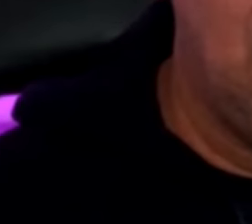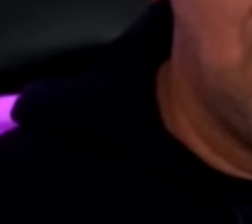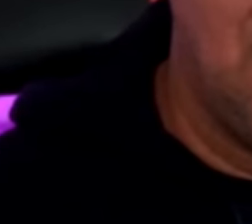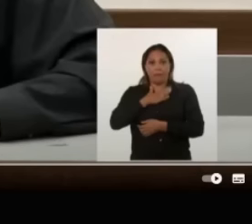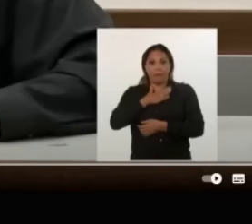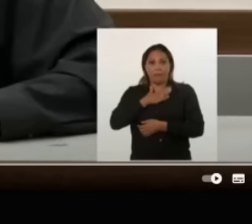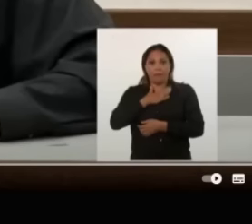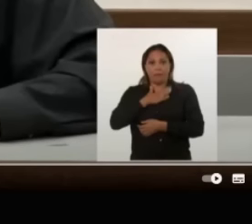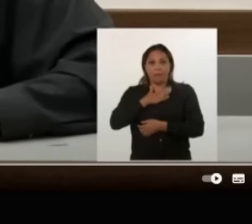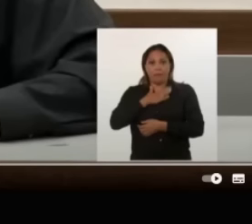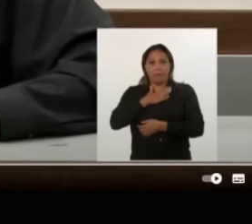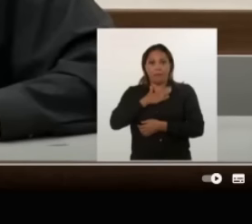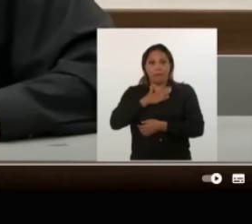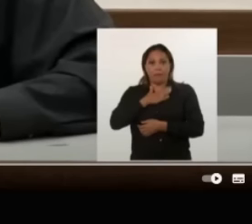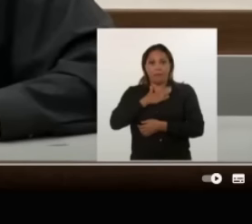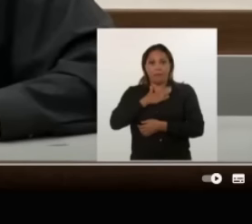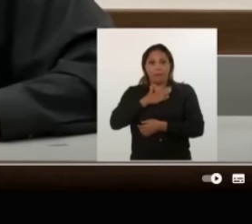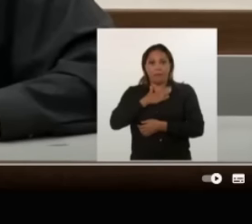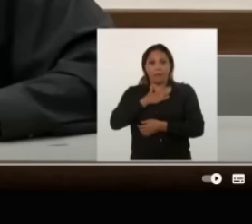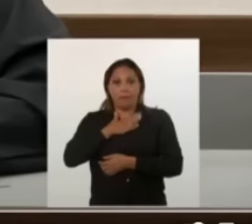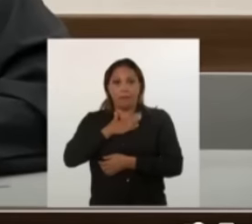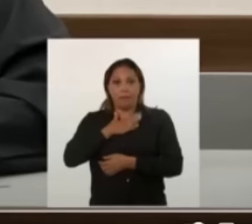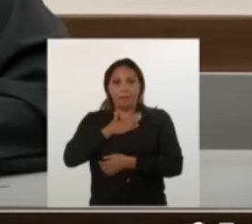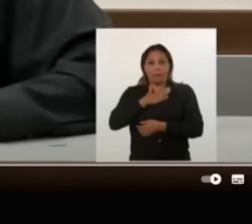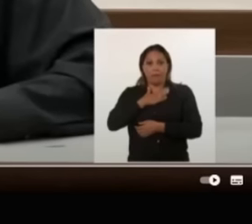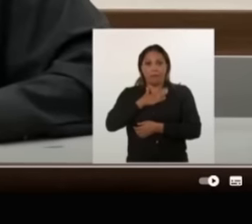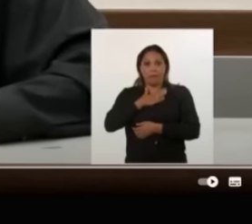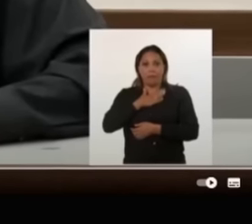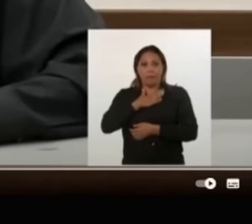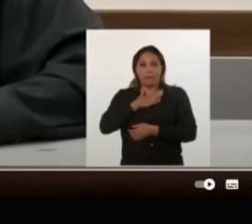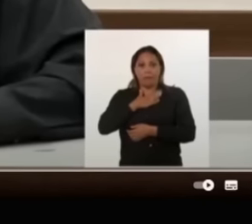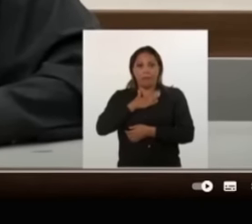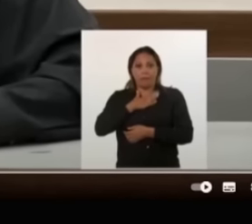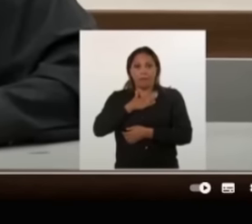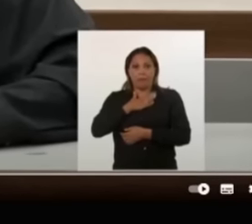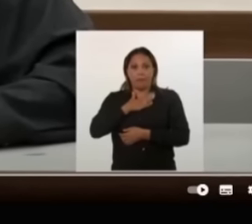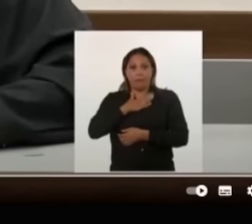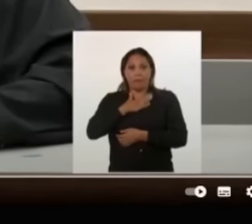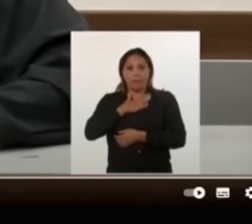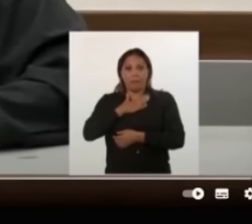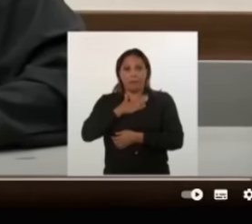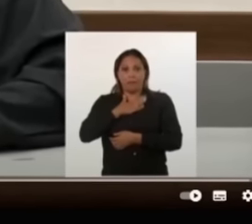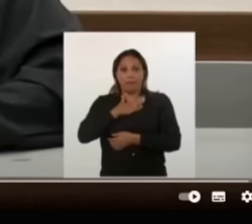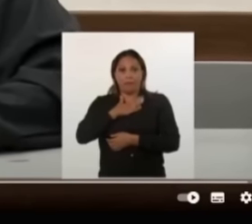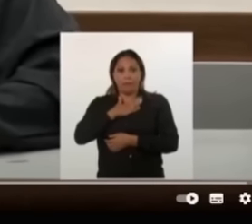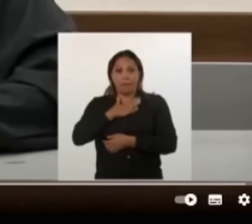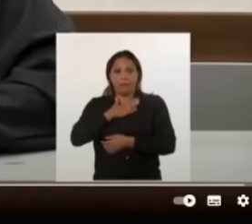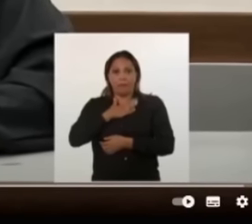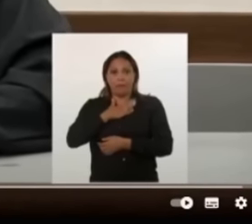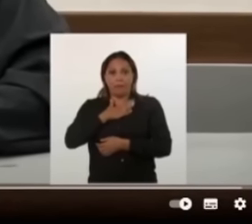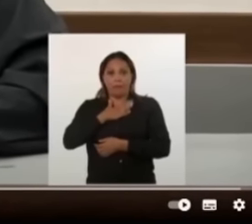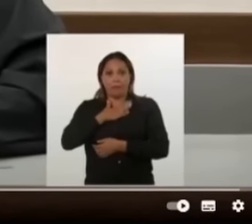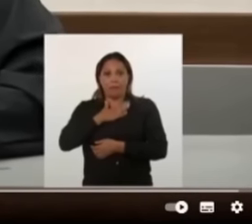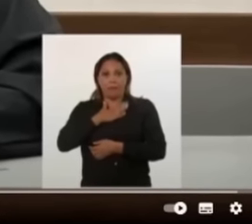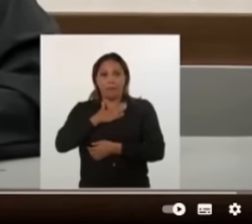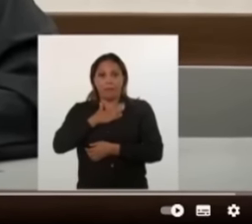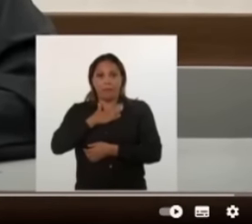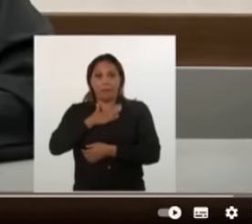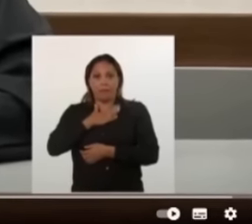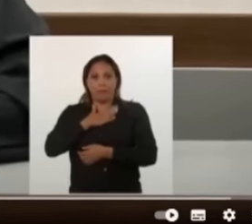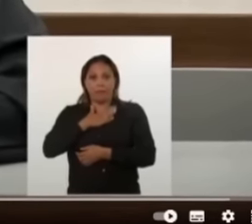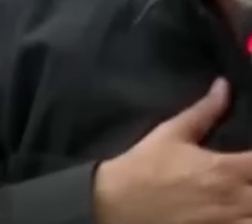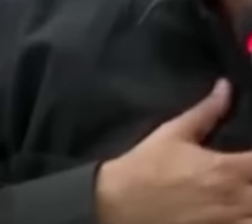diciendo el hipopótamo Marrano este aquí fíjate la culpa es del pueblo y esa es la especialidad de los comunistas Buscar a